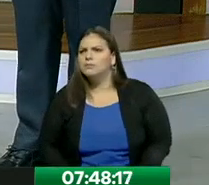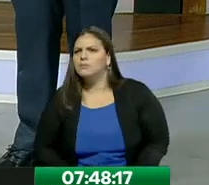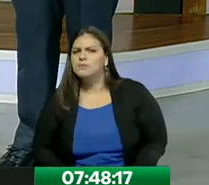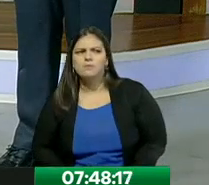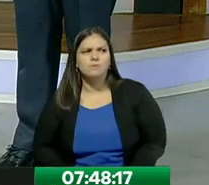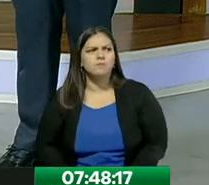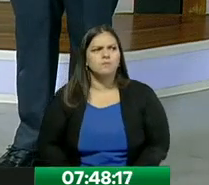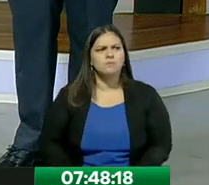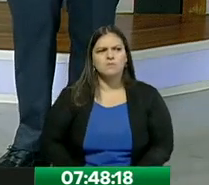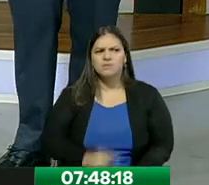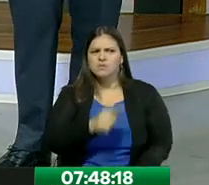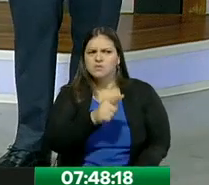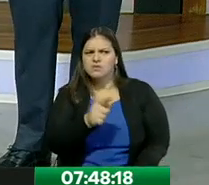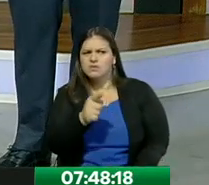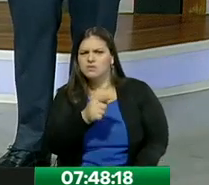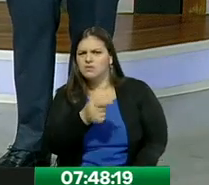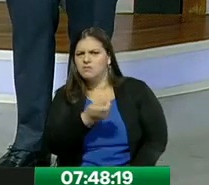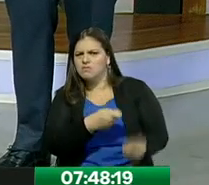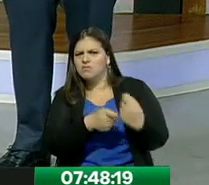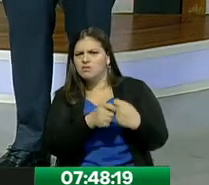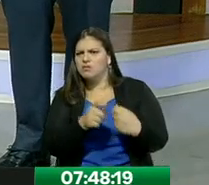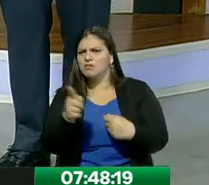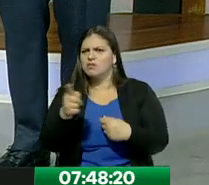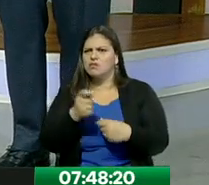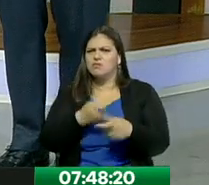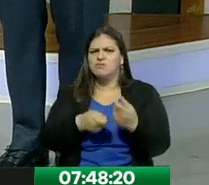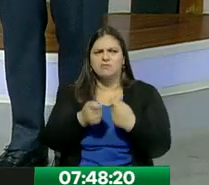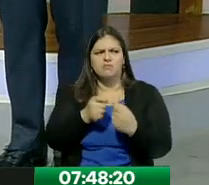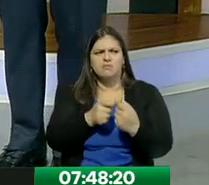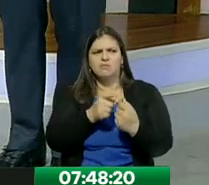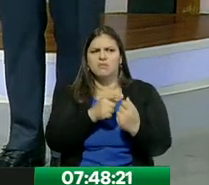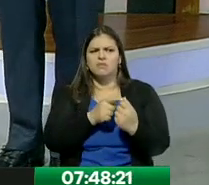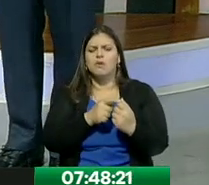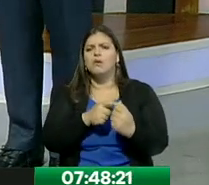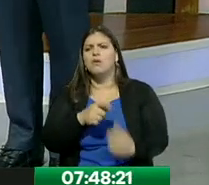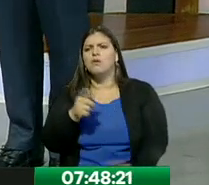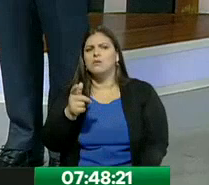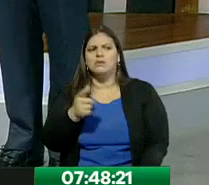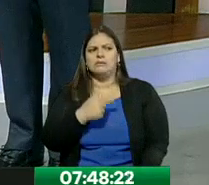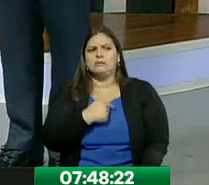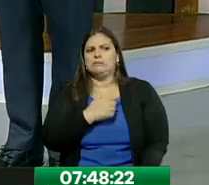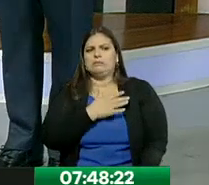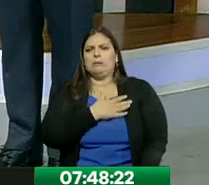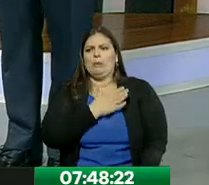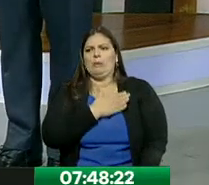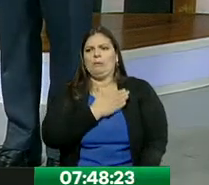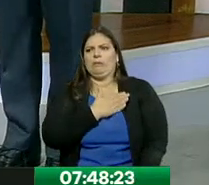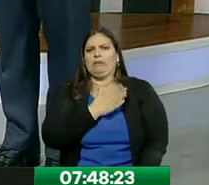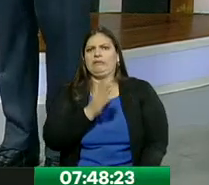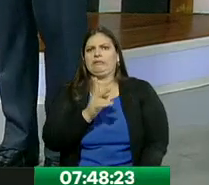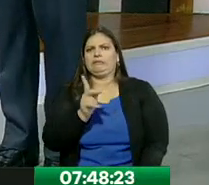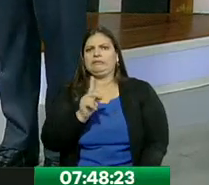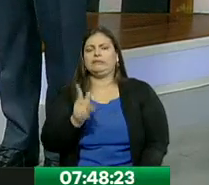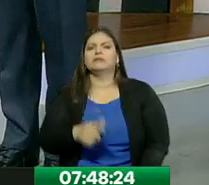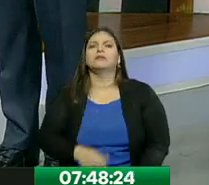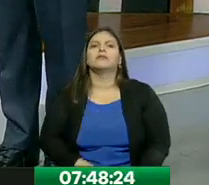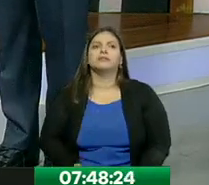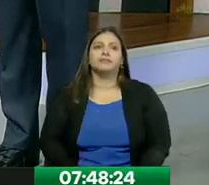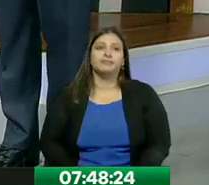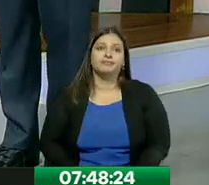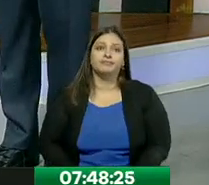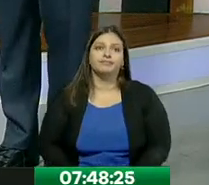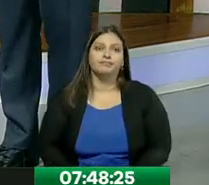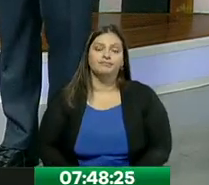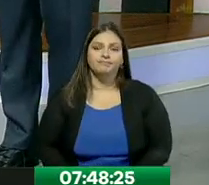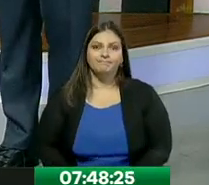a la defensiva, ¿no? Nos hemos trasladado a esta situación de estar siempre a la defensiva y estar cuidándonos, sobre todo a cada momento. Y es